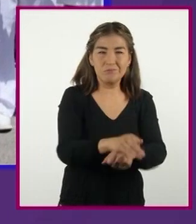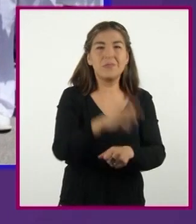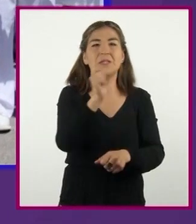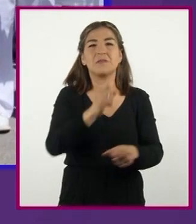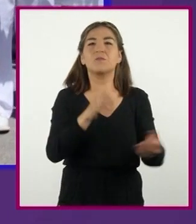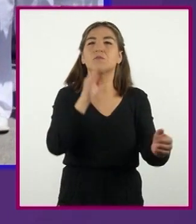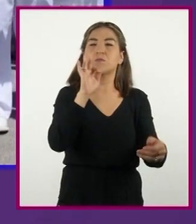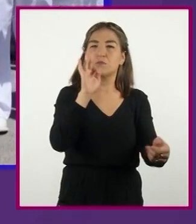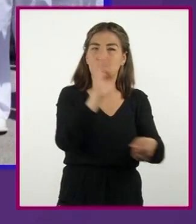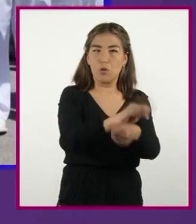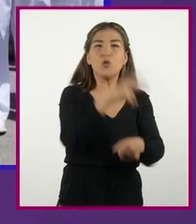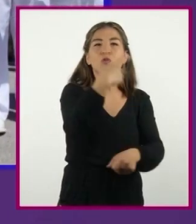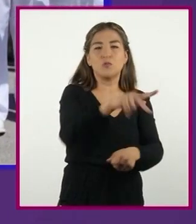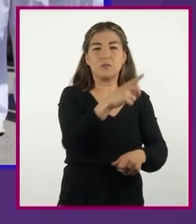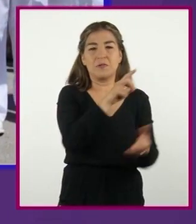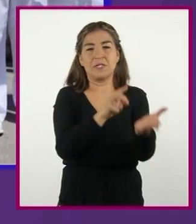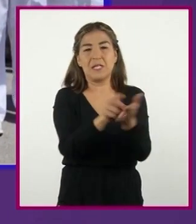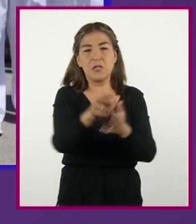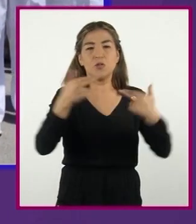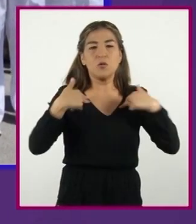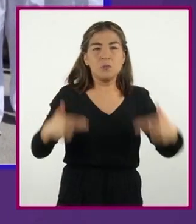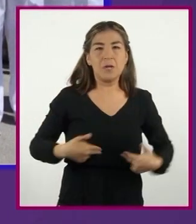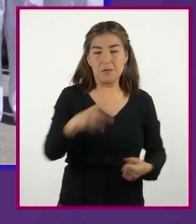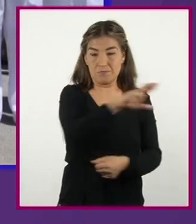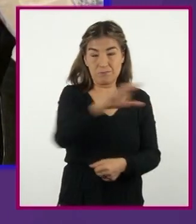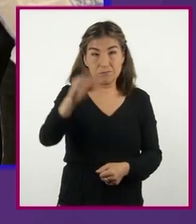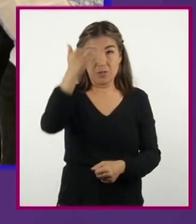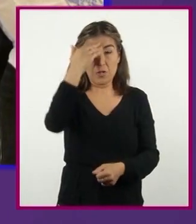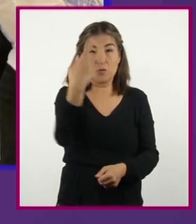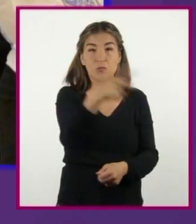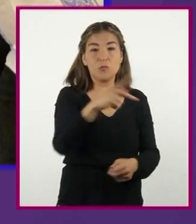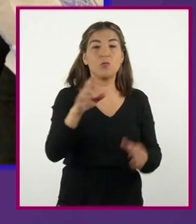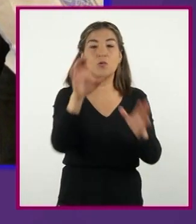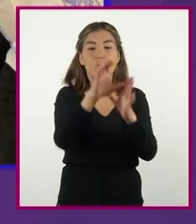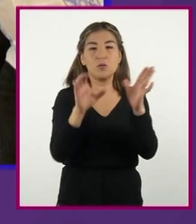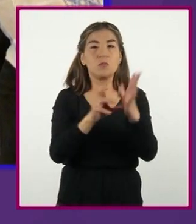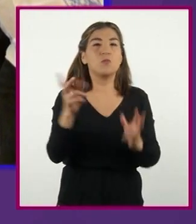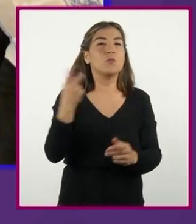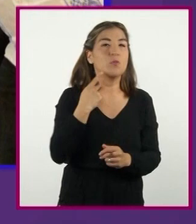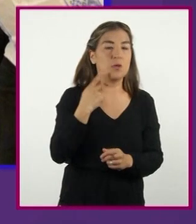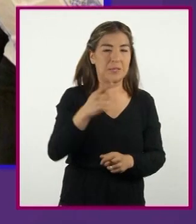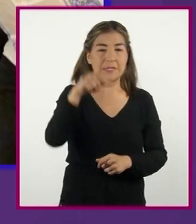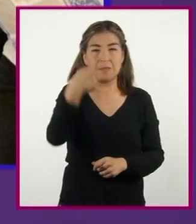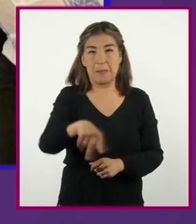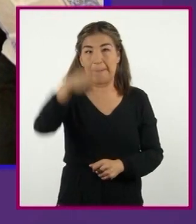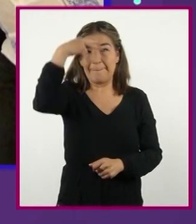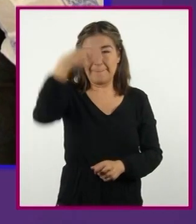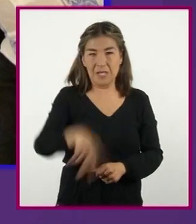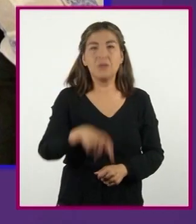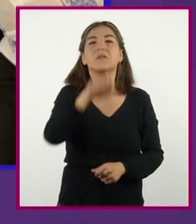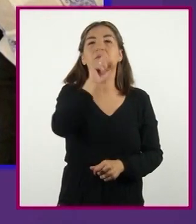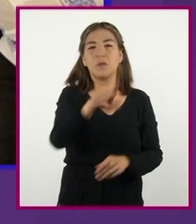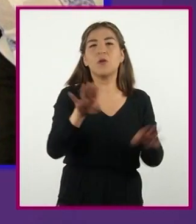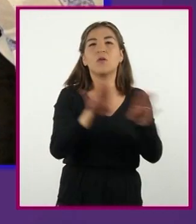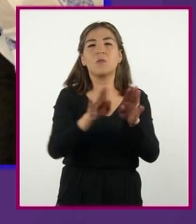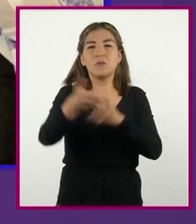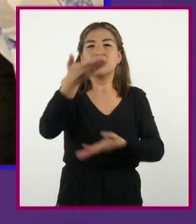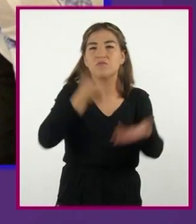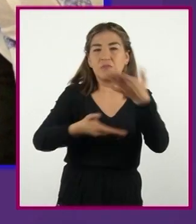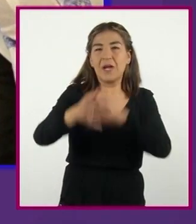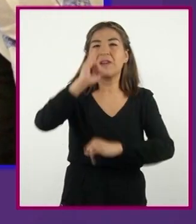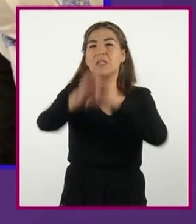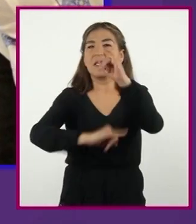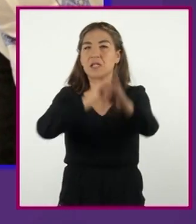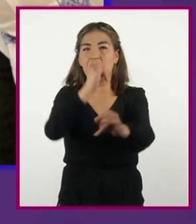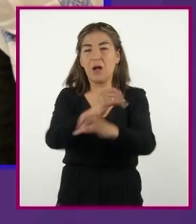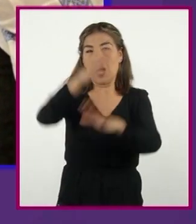garantizar los derechos humanos, reconocidos en la Constitución Política de los Estados Unidos Mexicanos y de los tratados internacionales en